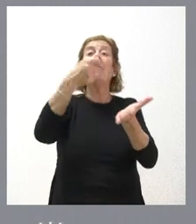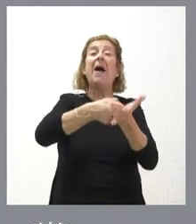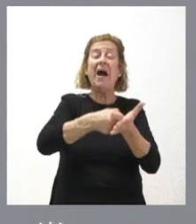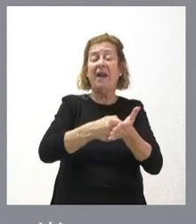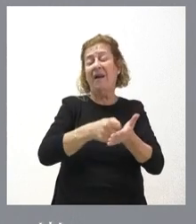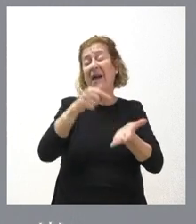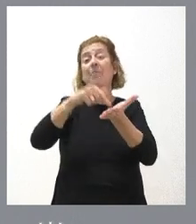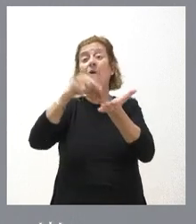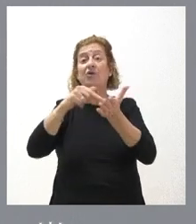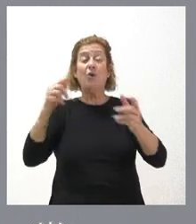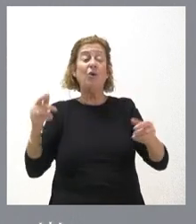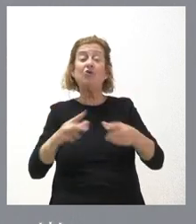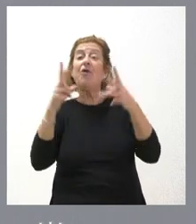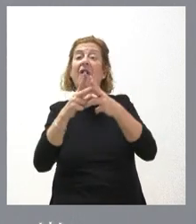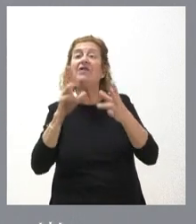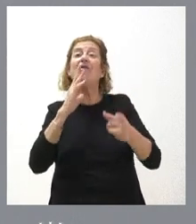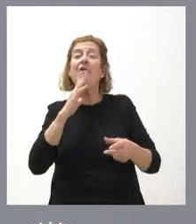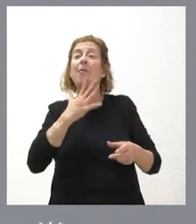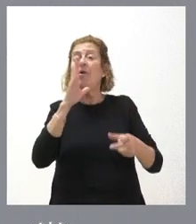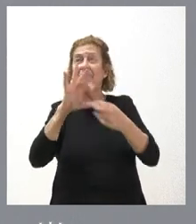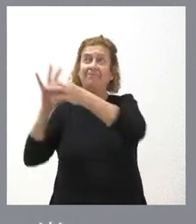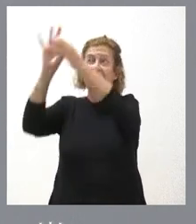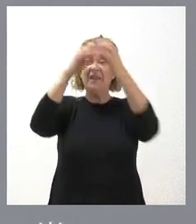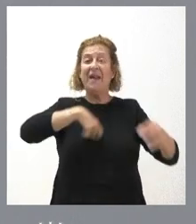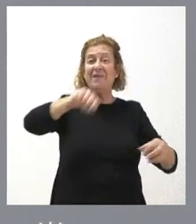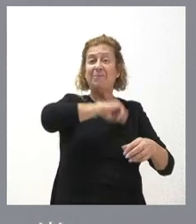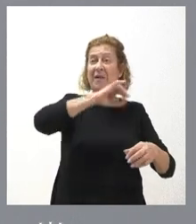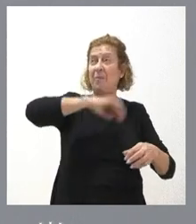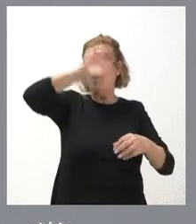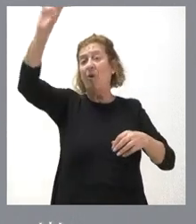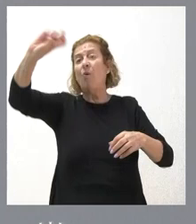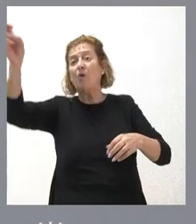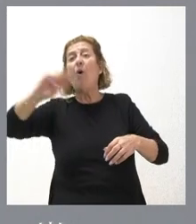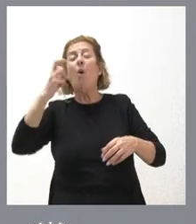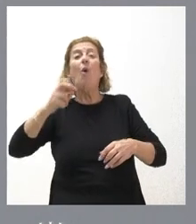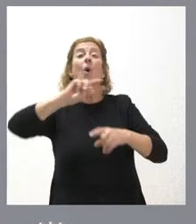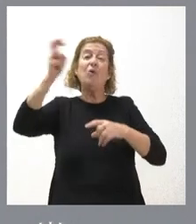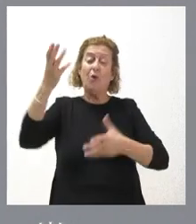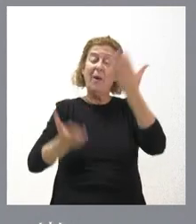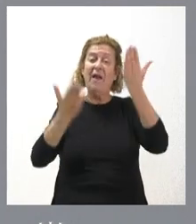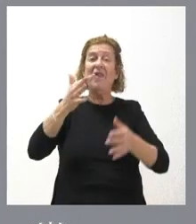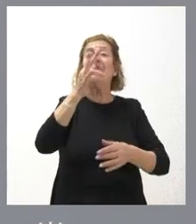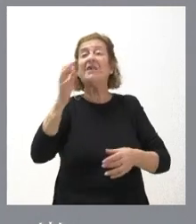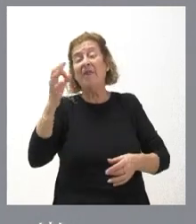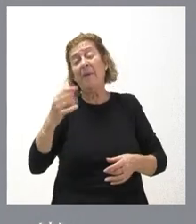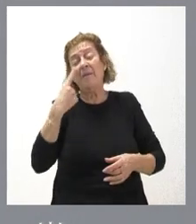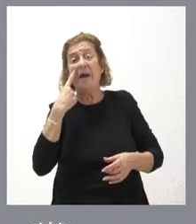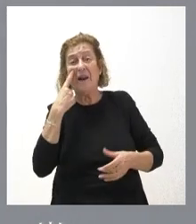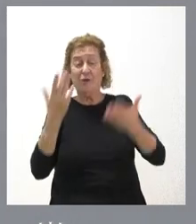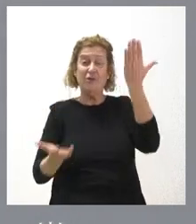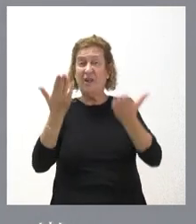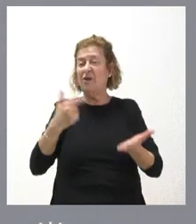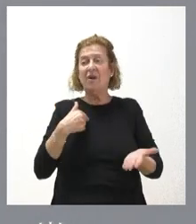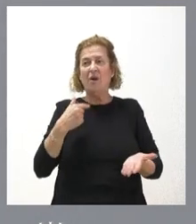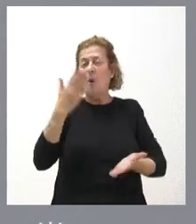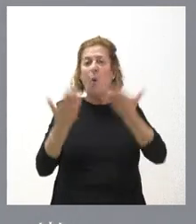está esa sede social porque es común para toda España o porque luego hay otro tipo de balances Fiscales que tienen que ser también analizadas y consideradas y por tanto nos parecería muy